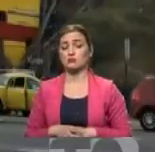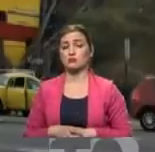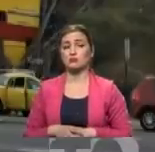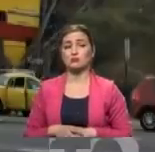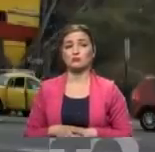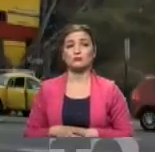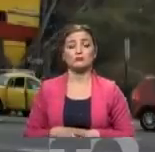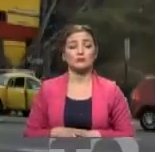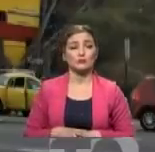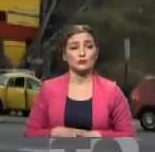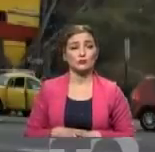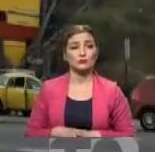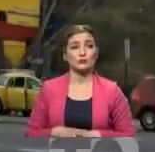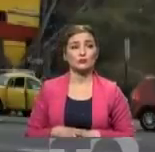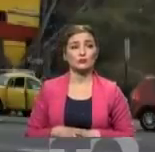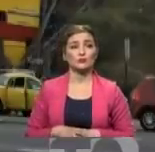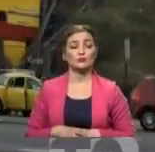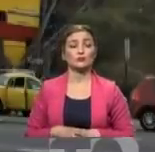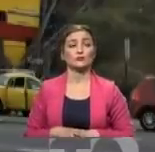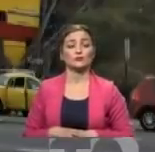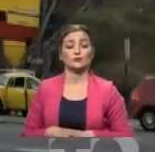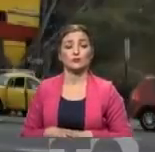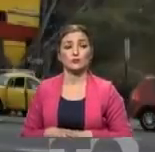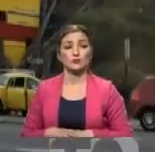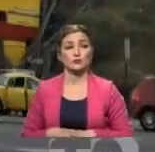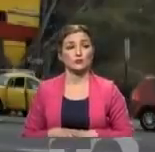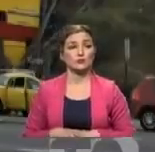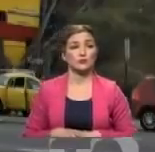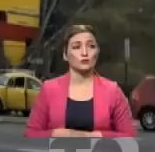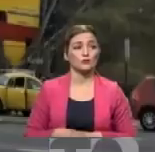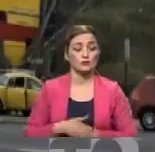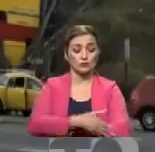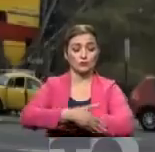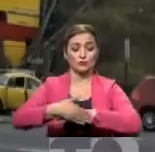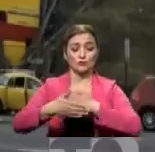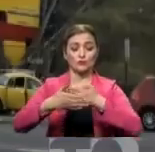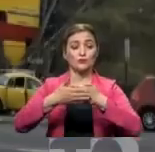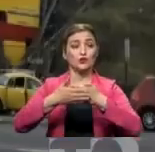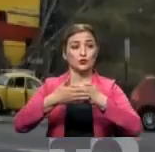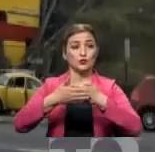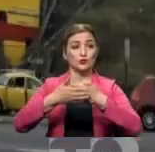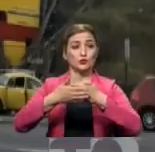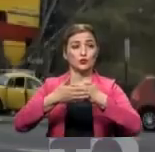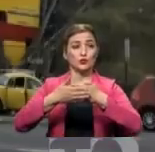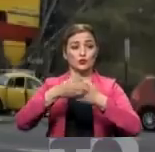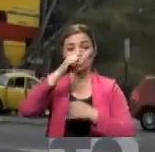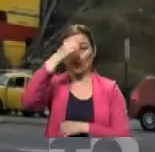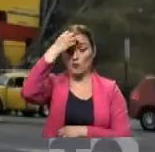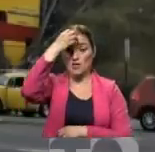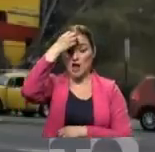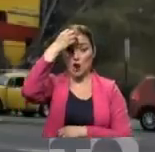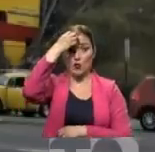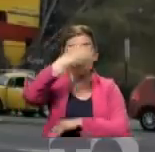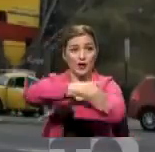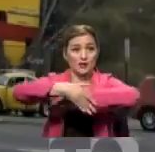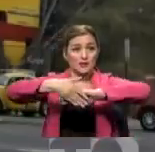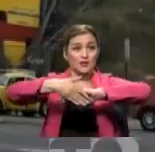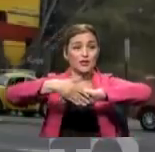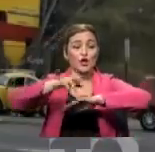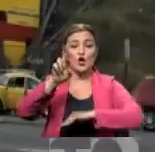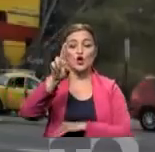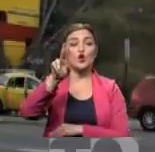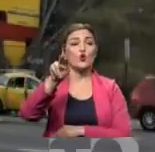muchos. Amigos, queremos indicarles también que está cerrada la autopista General Rumiñahui.